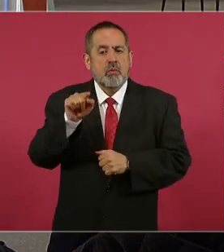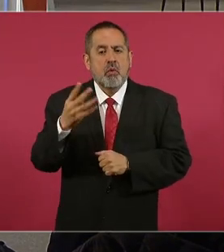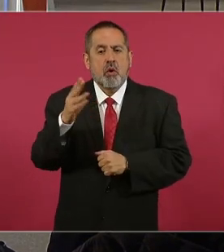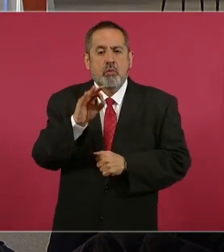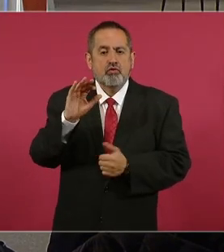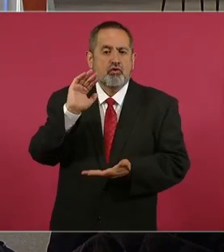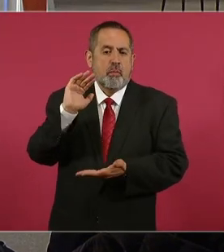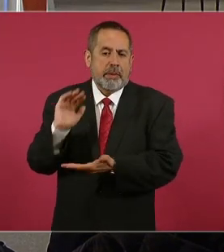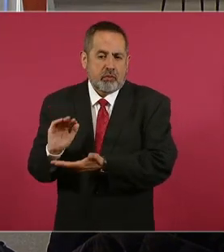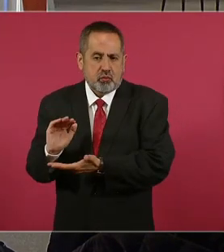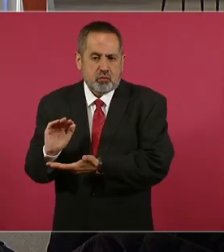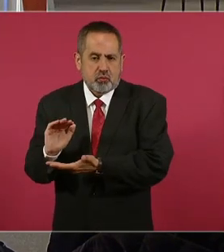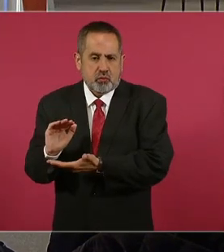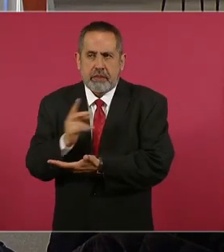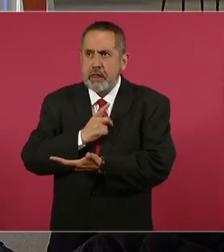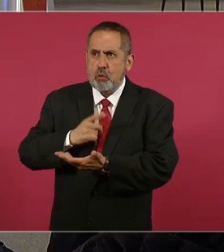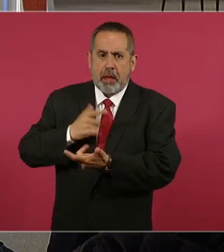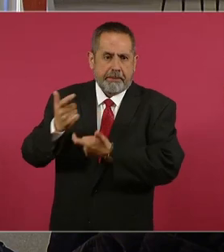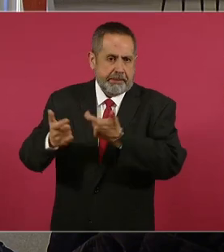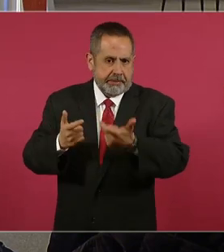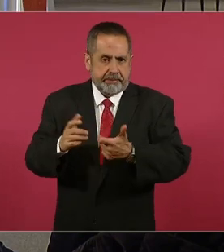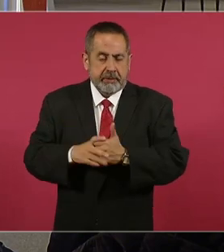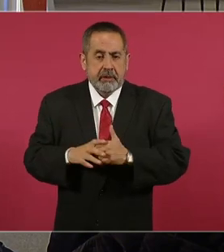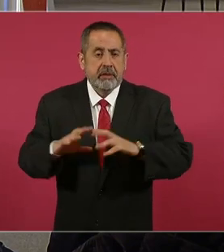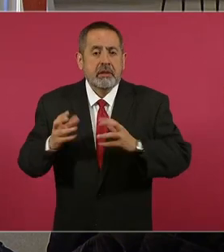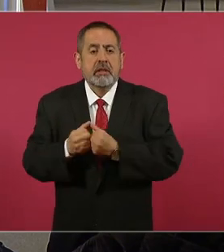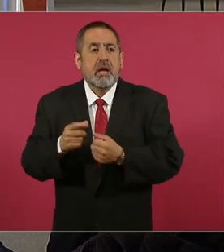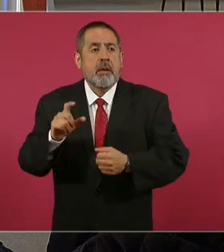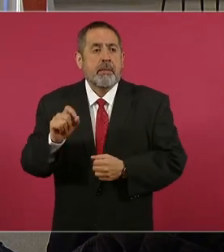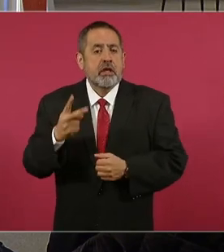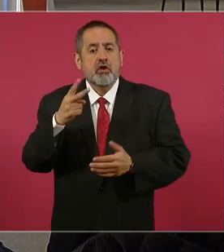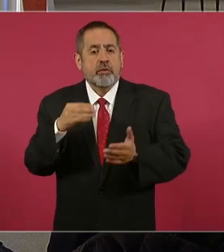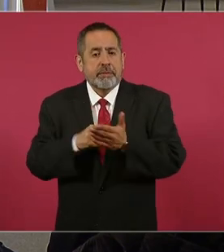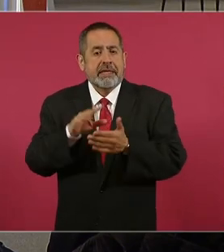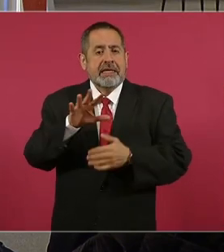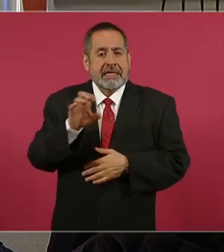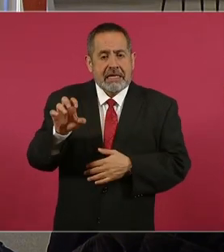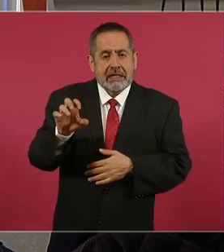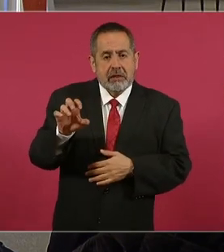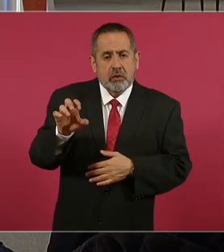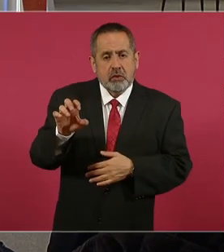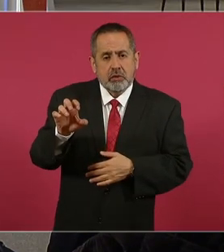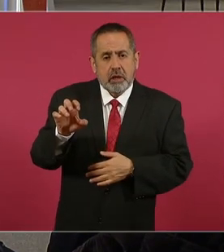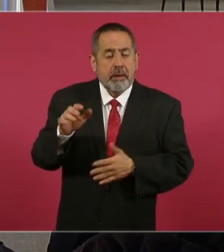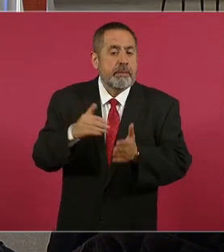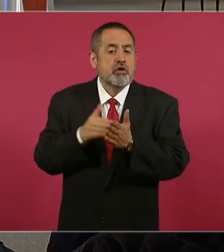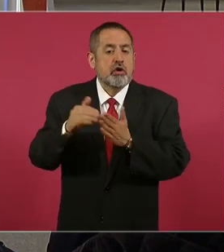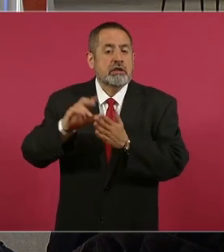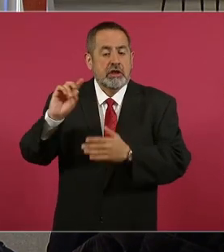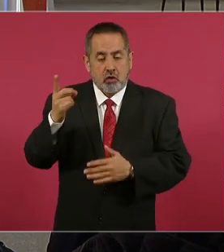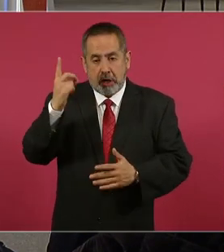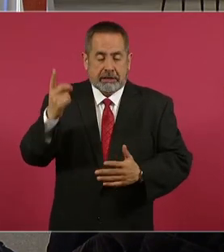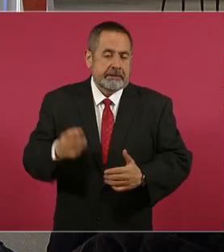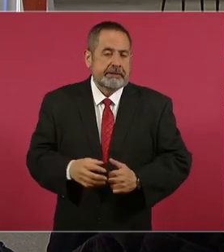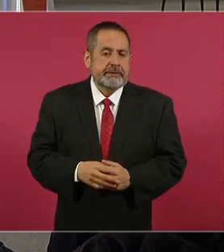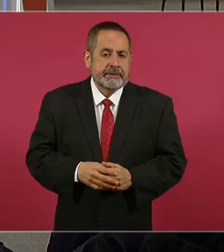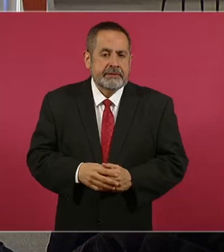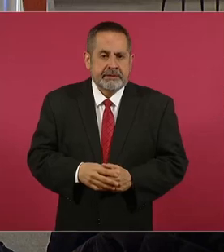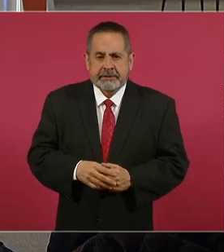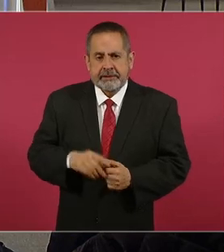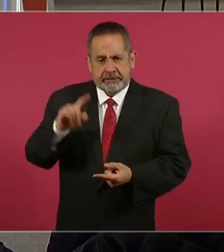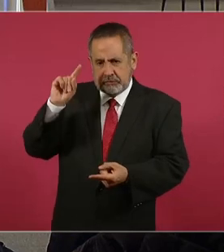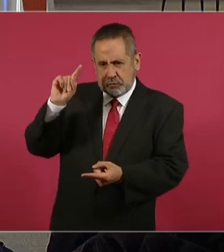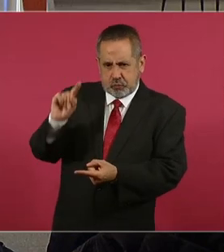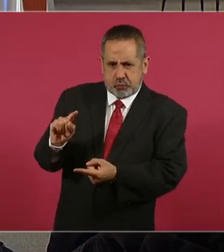17.4% de disminución, que equivale a 22.500 millones de dólares, una